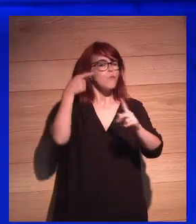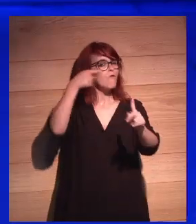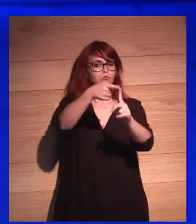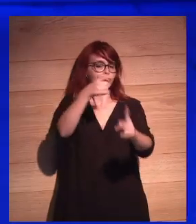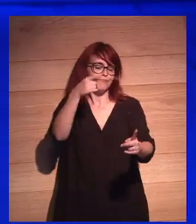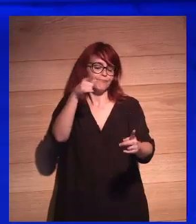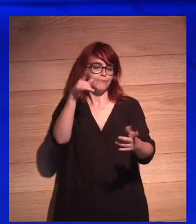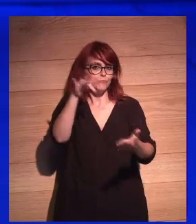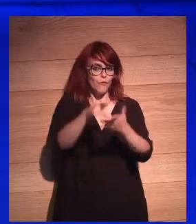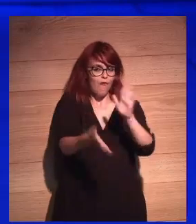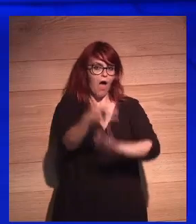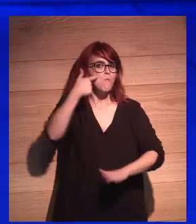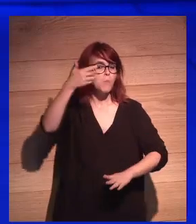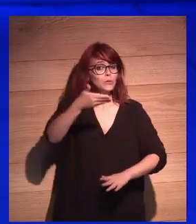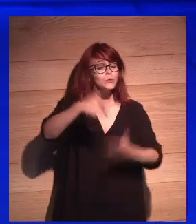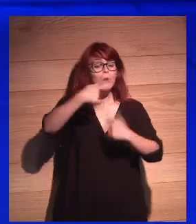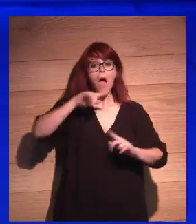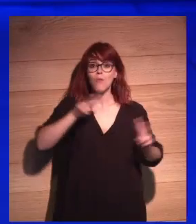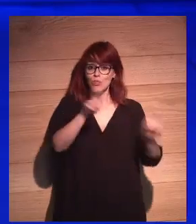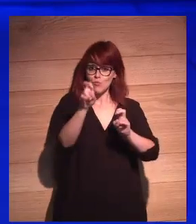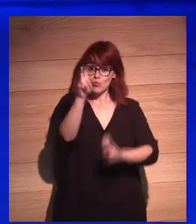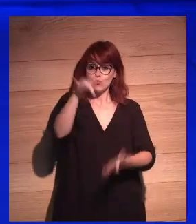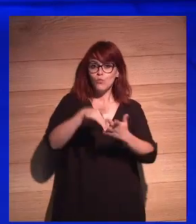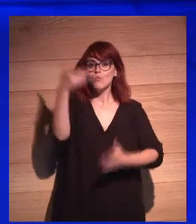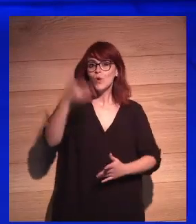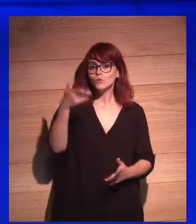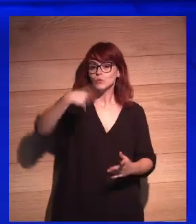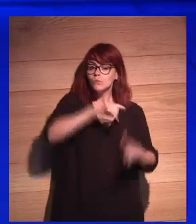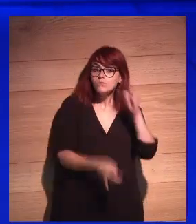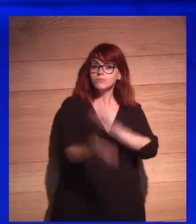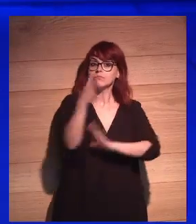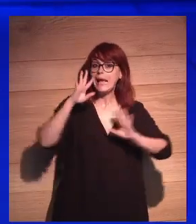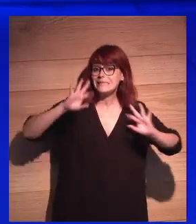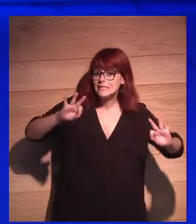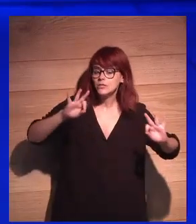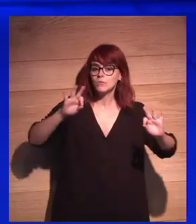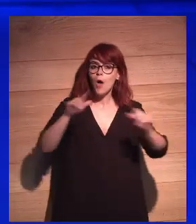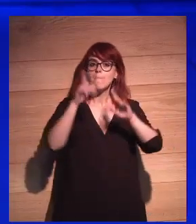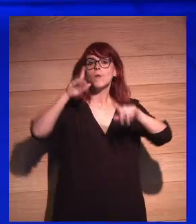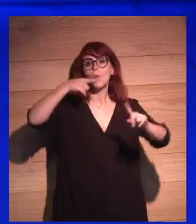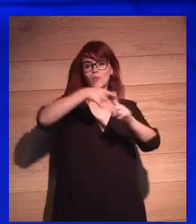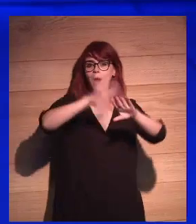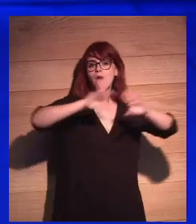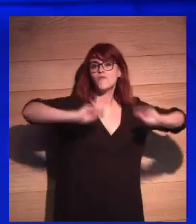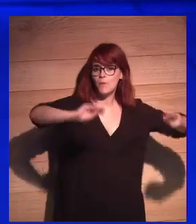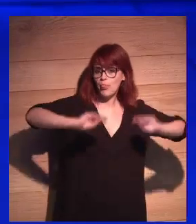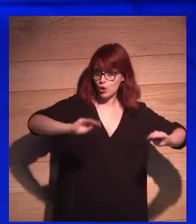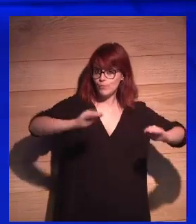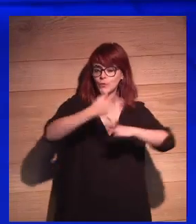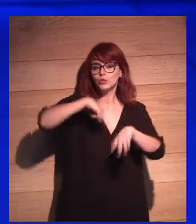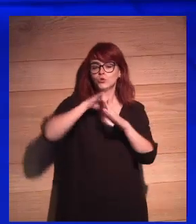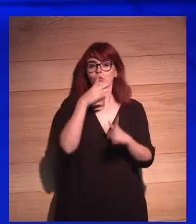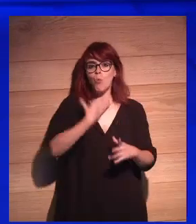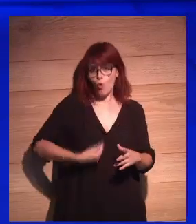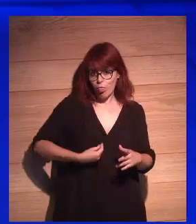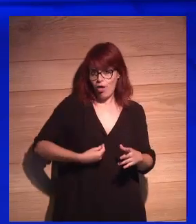ello y desde el principio una de las primeras cosas que surgieron fue precisamente usarlo para la formación. Nosotros somos de